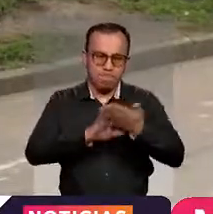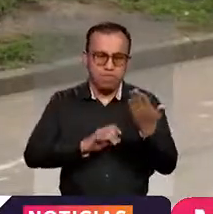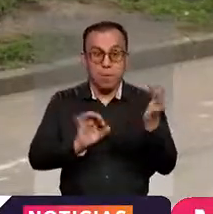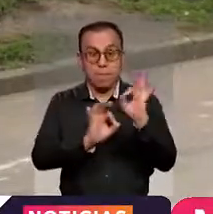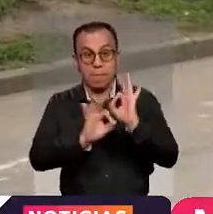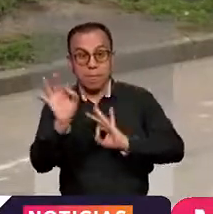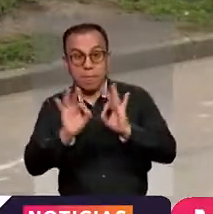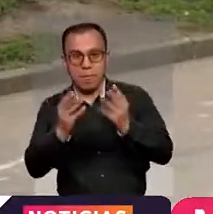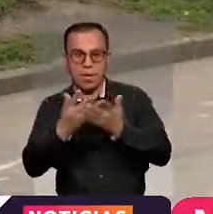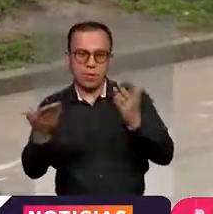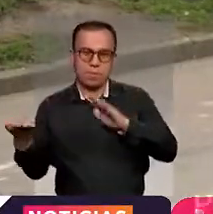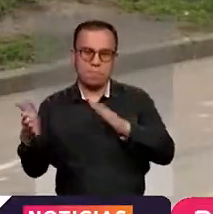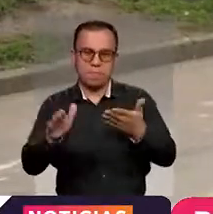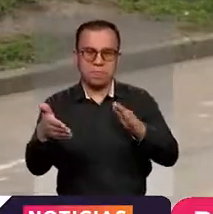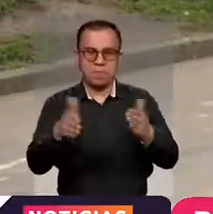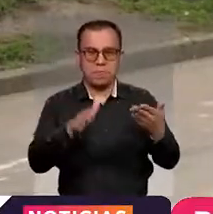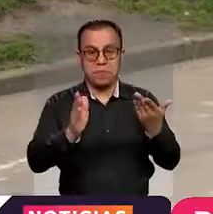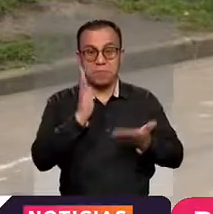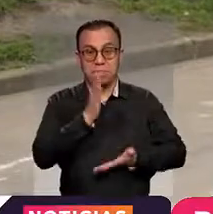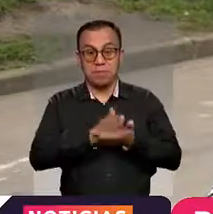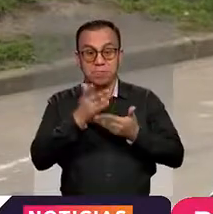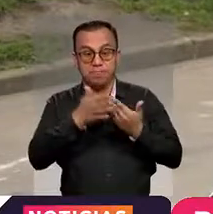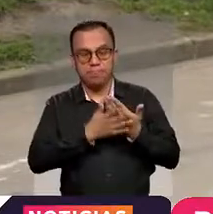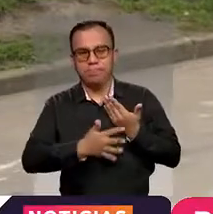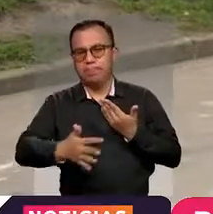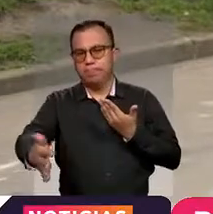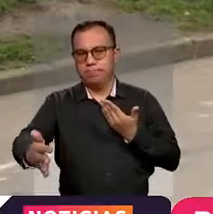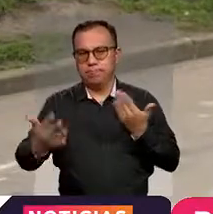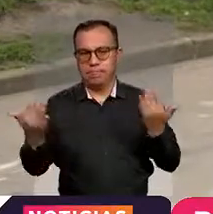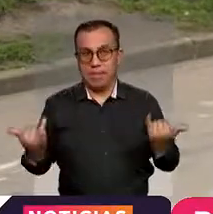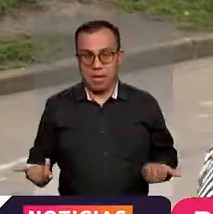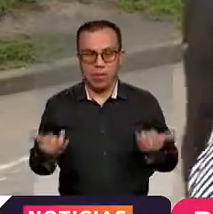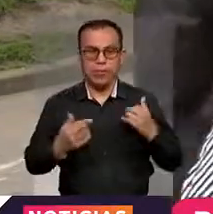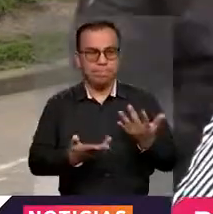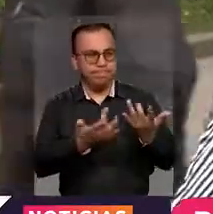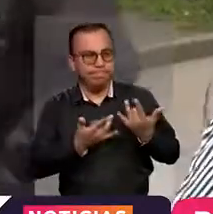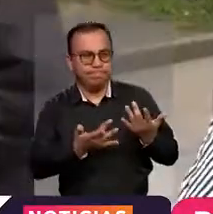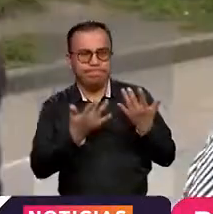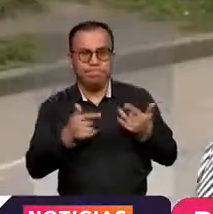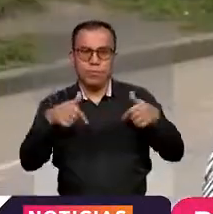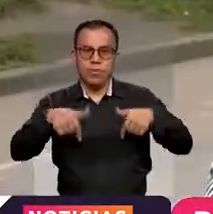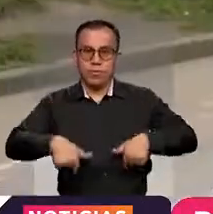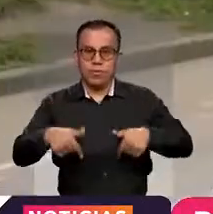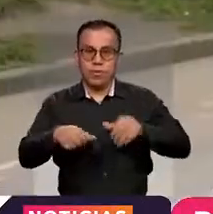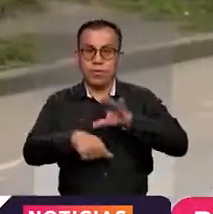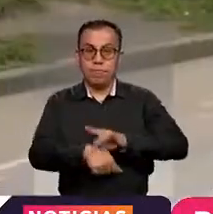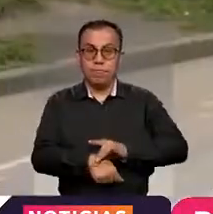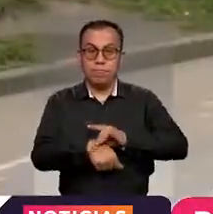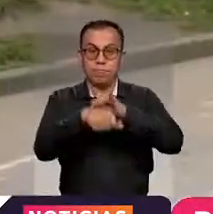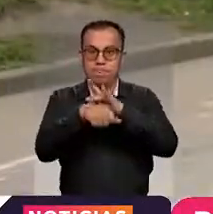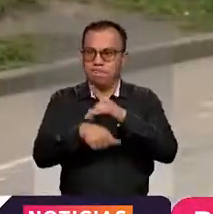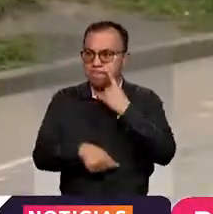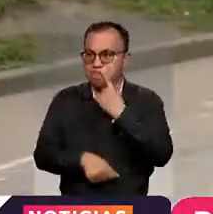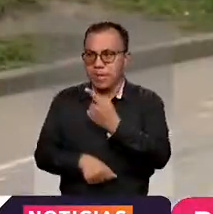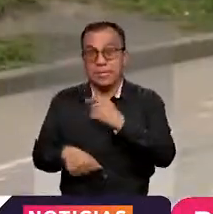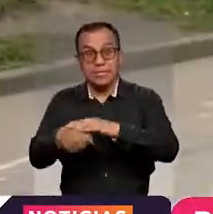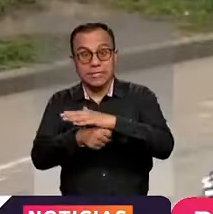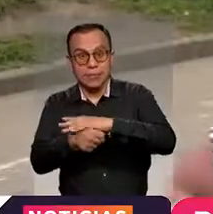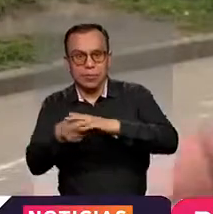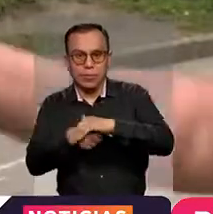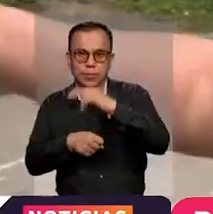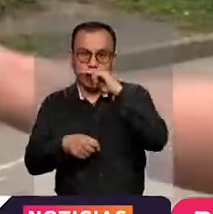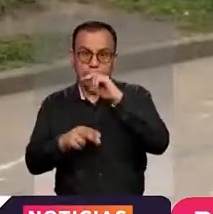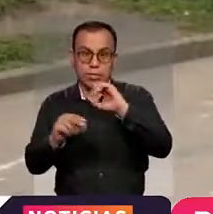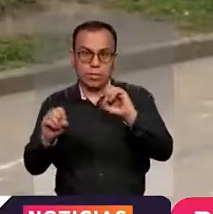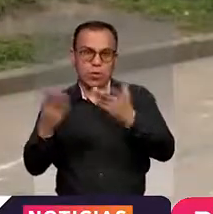prevenir toda la mortalidad infantil que pueda venirse. Eso es lo que estamos esperando, porque si hoy aquí un médico detecta la situación de un niño, ¿qué podemos